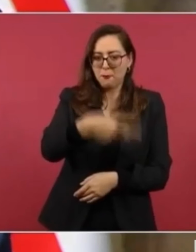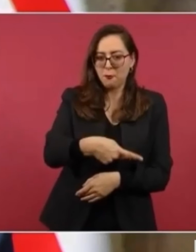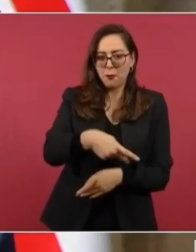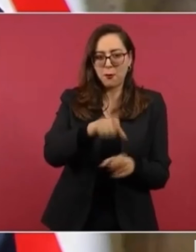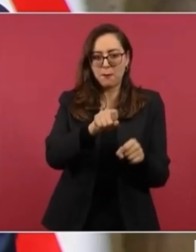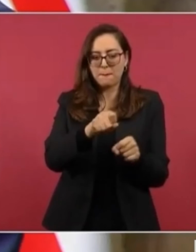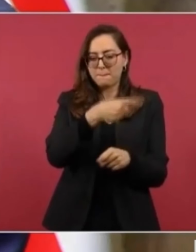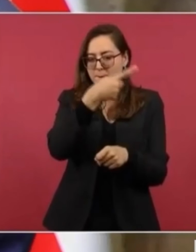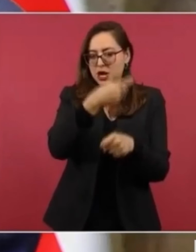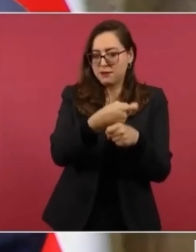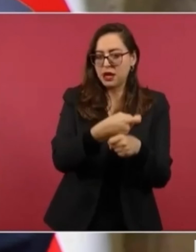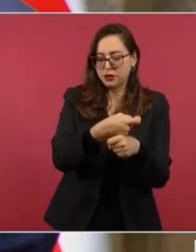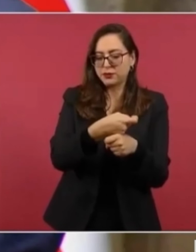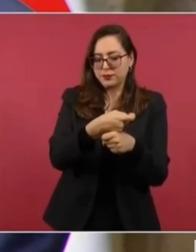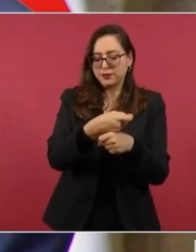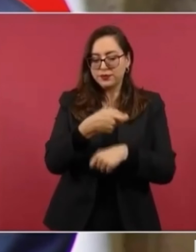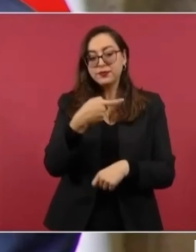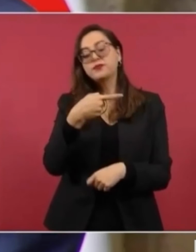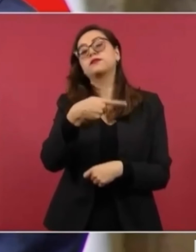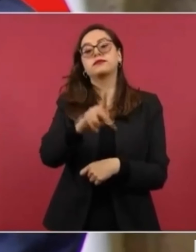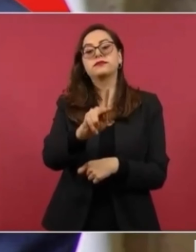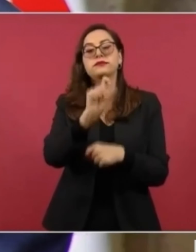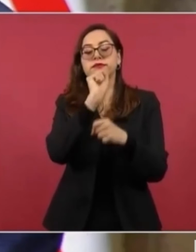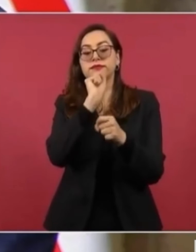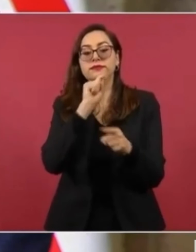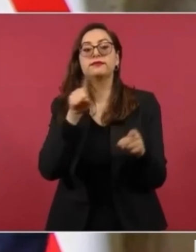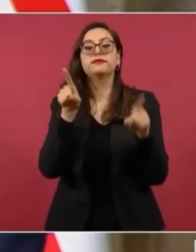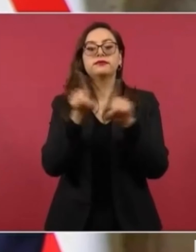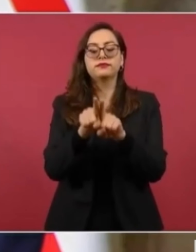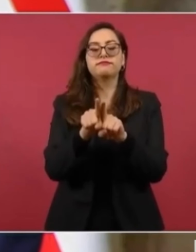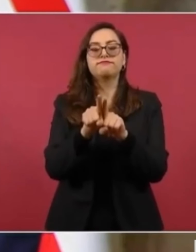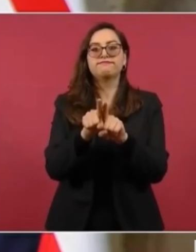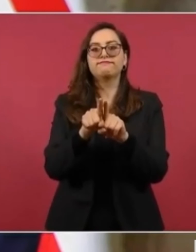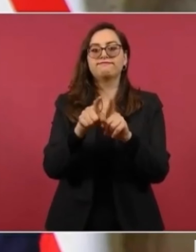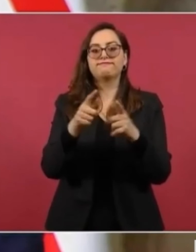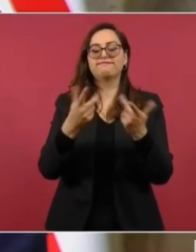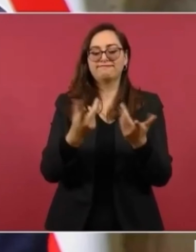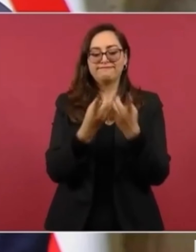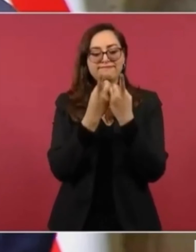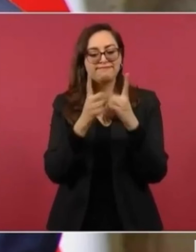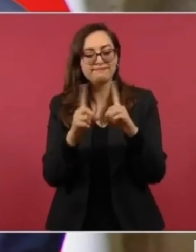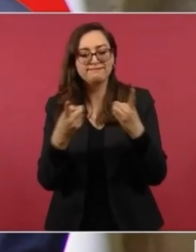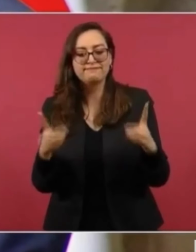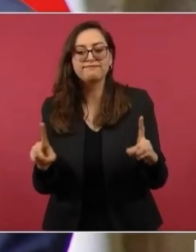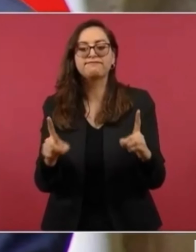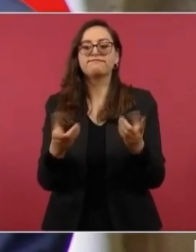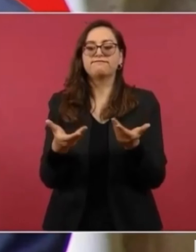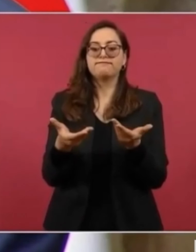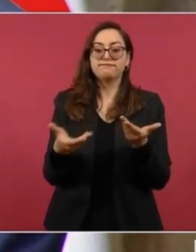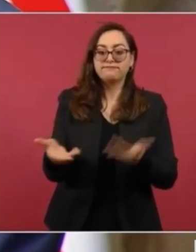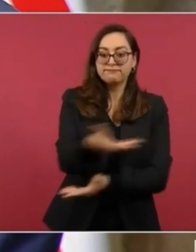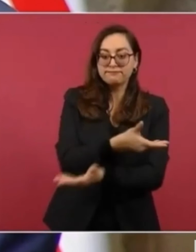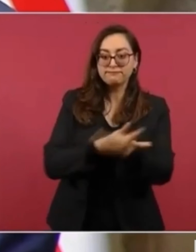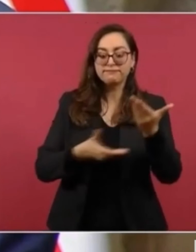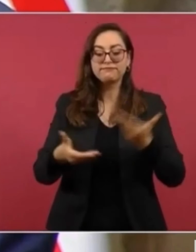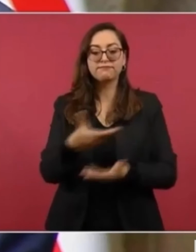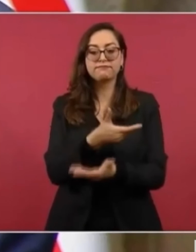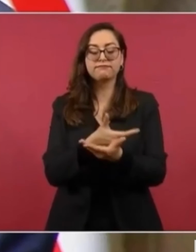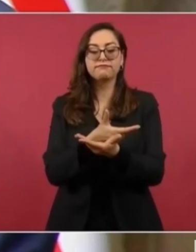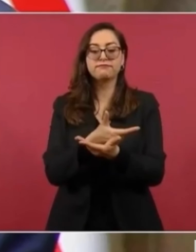así como para hacer realidad el desarrollo, la cooperación y el